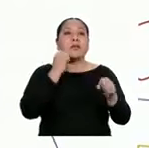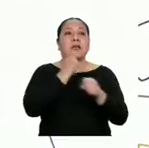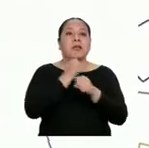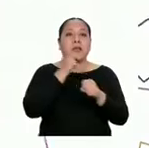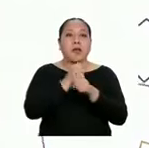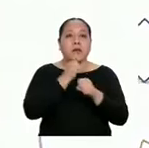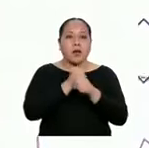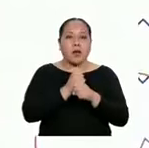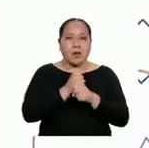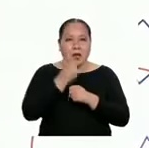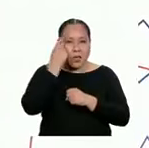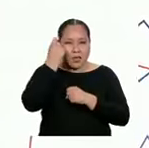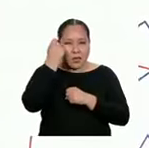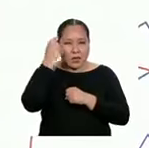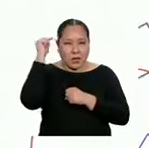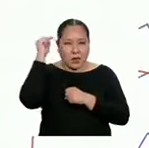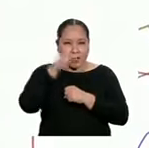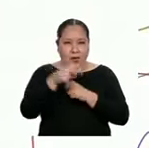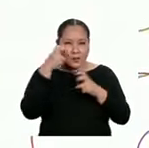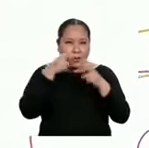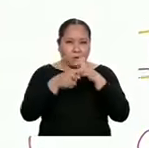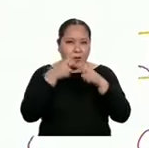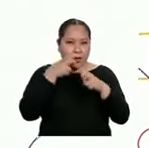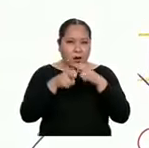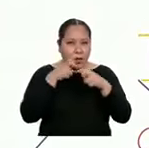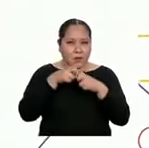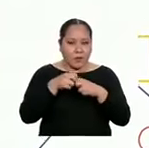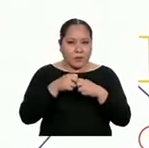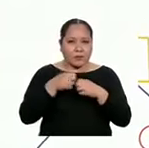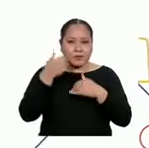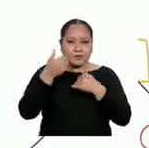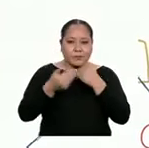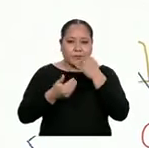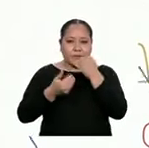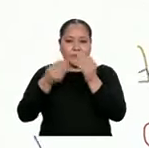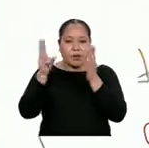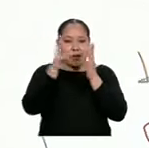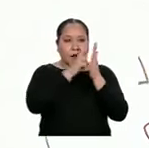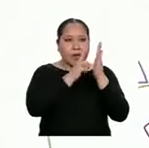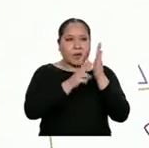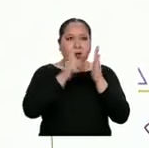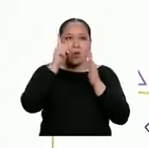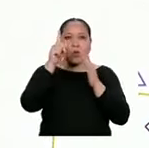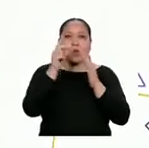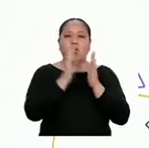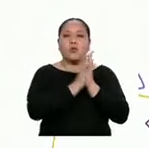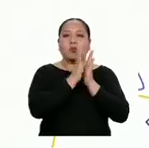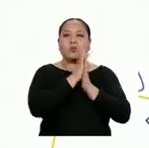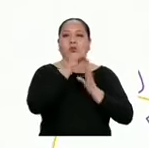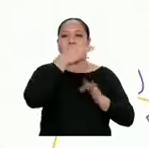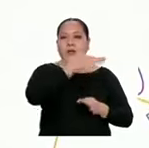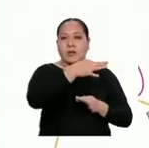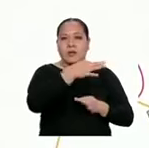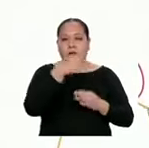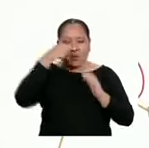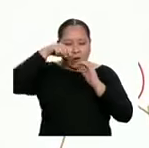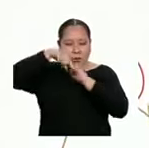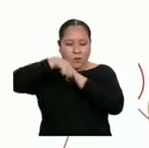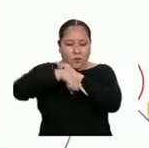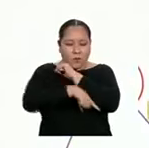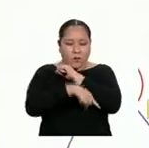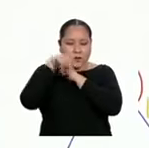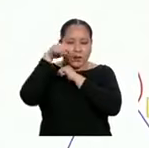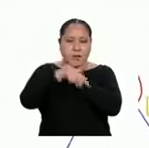en comprensión de esta problemática a través de la lectura de un texto para profundizar sobre el